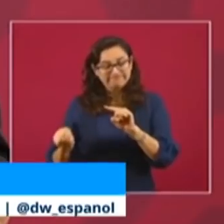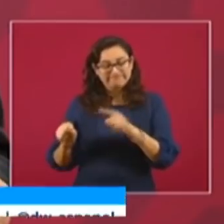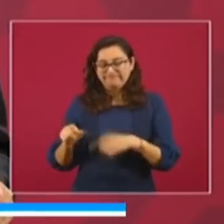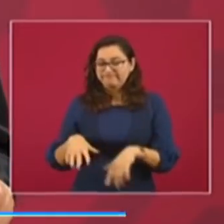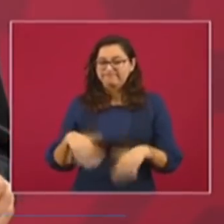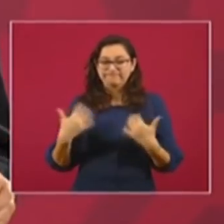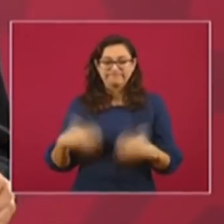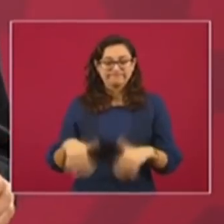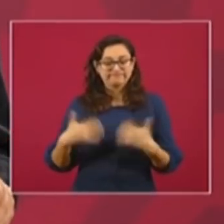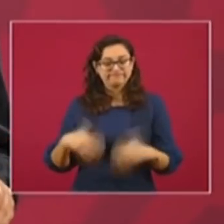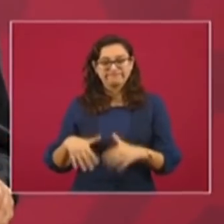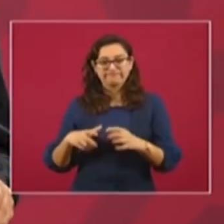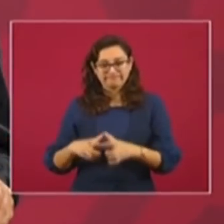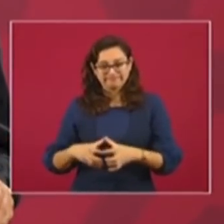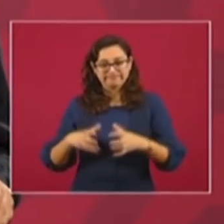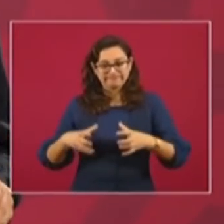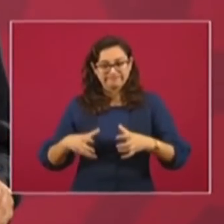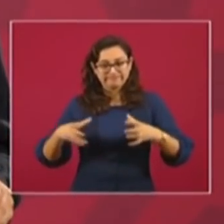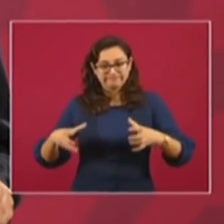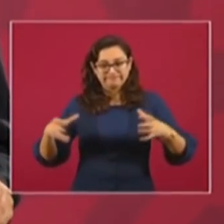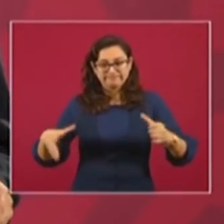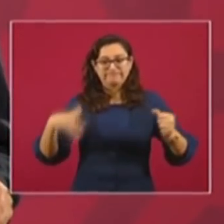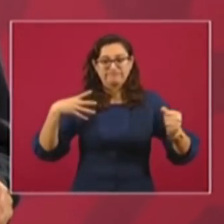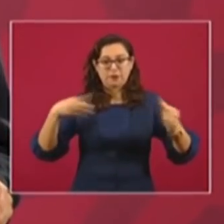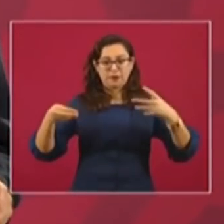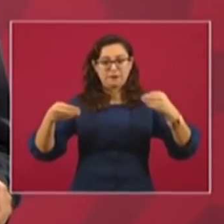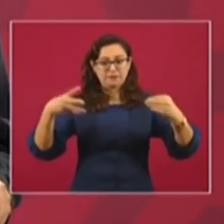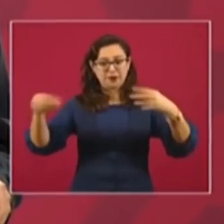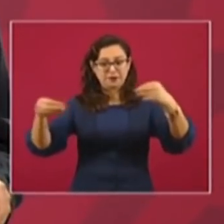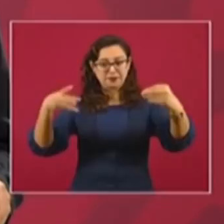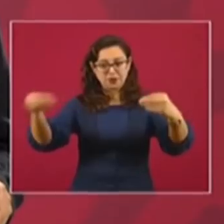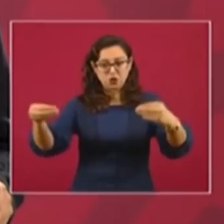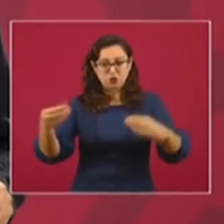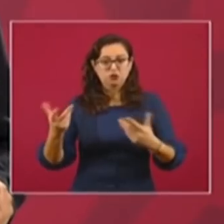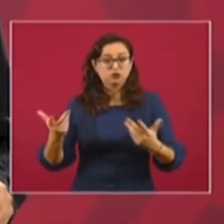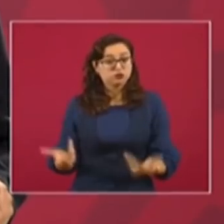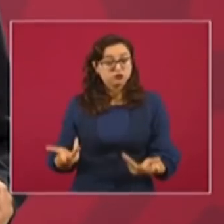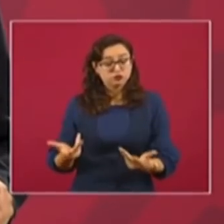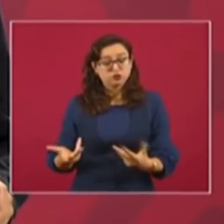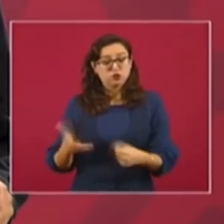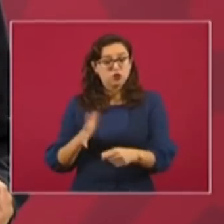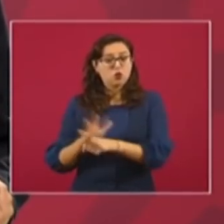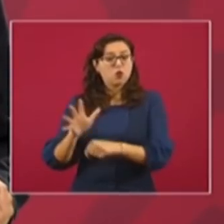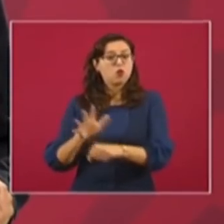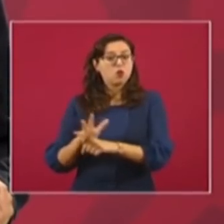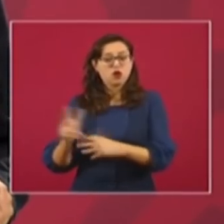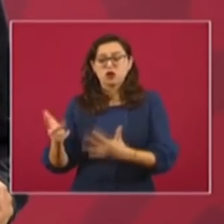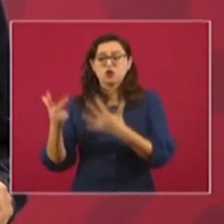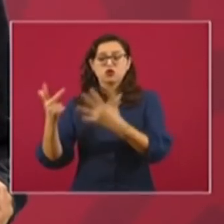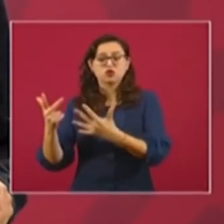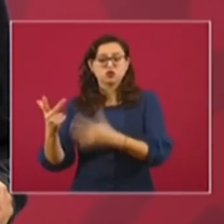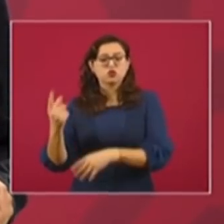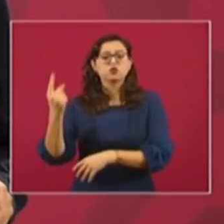está creciendo el contagio. Una de estas entidades